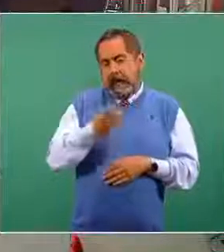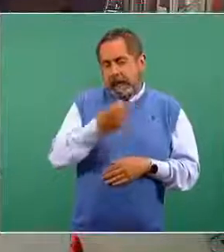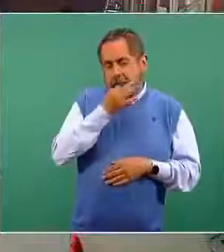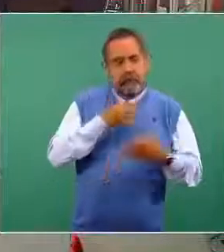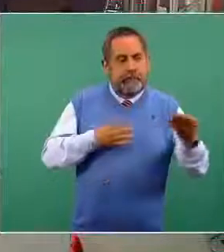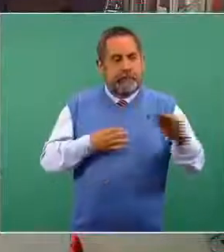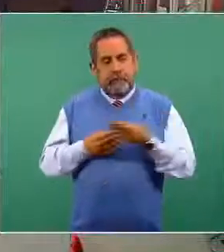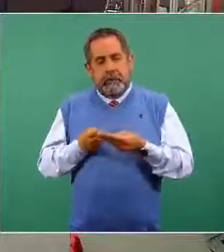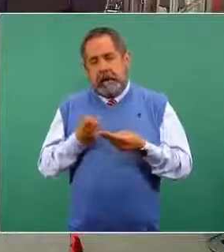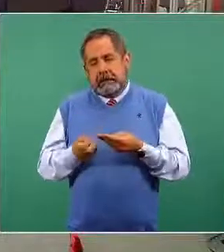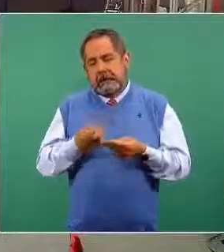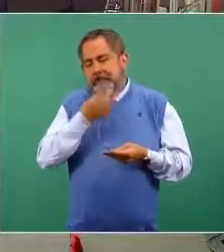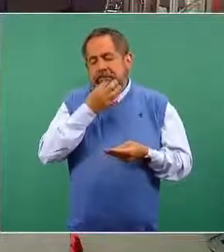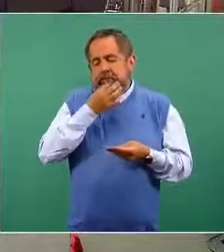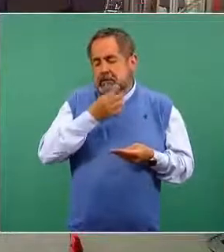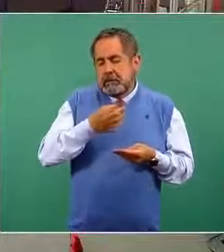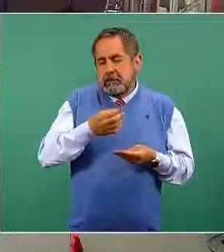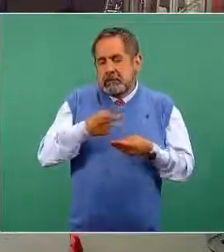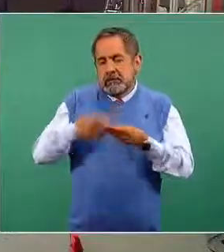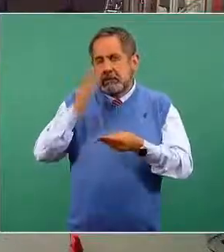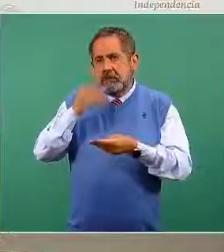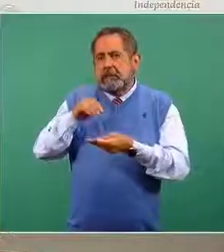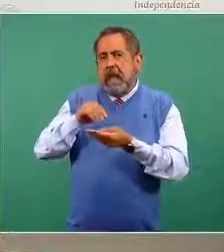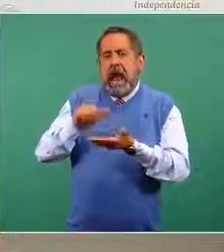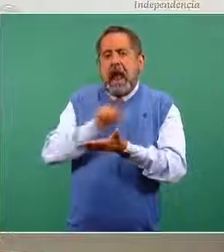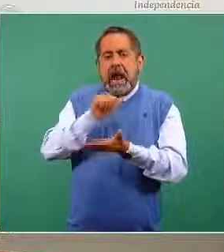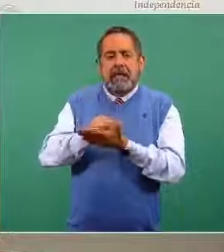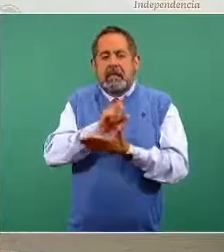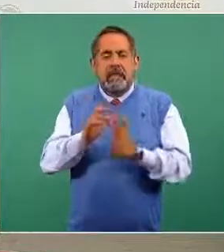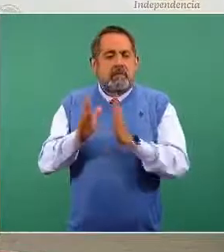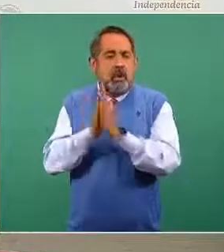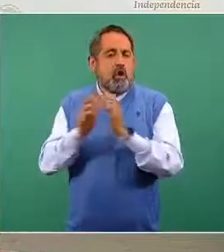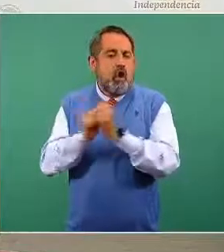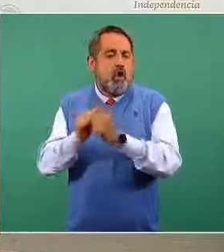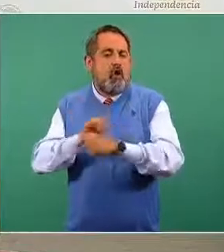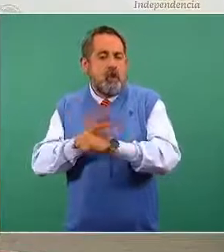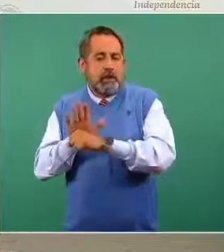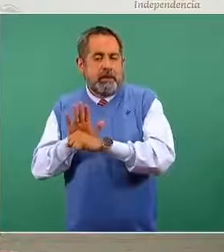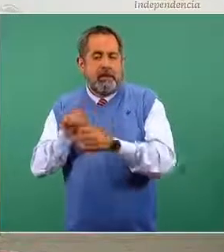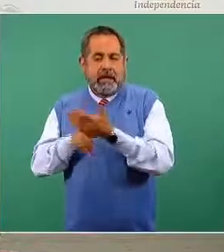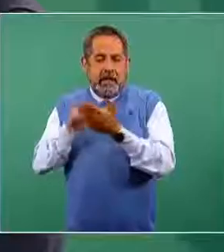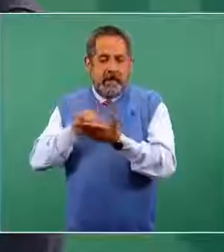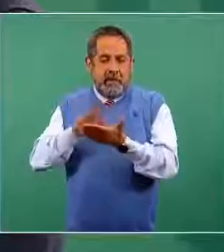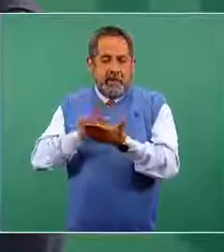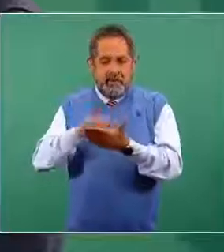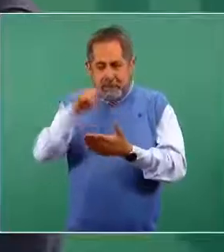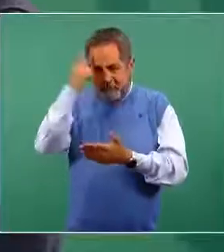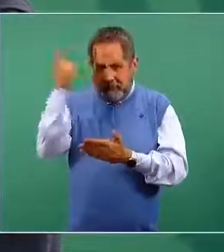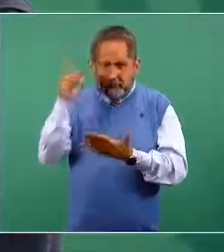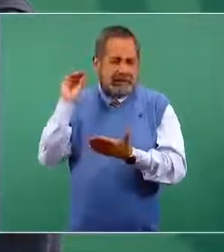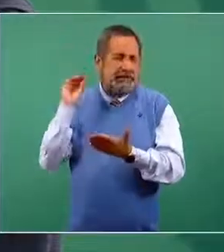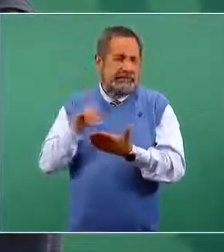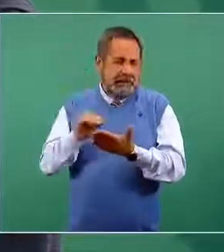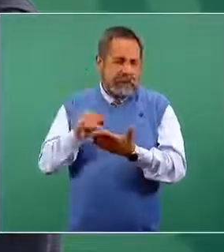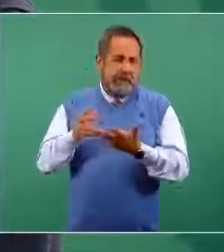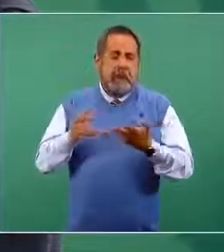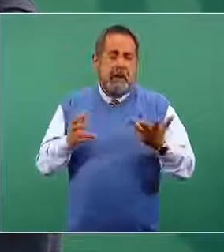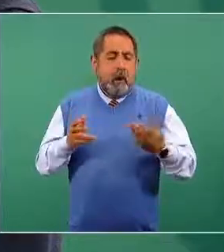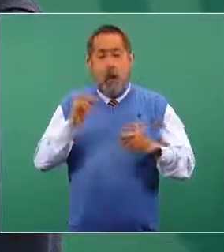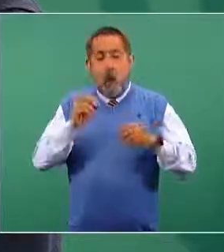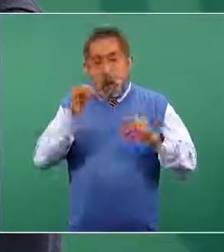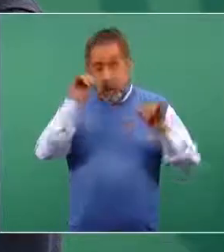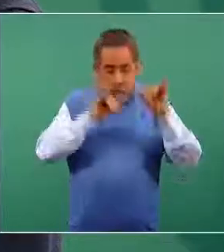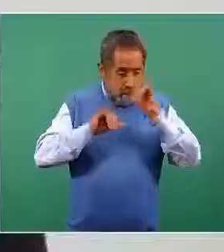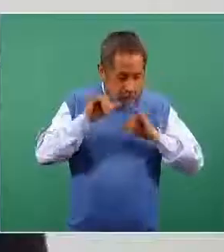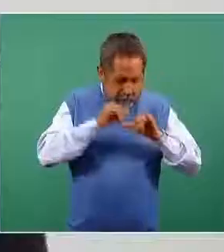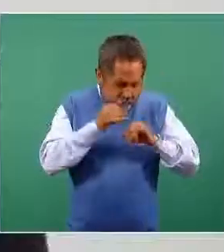y por lo tanto, los que fueron en su momento identificados con la sospecha de haber fallecido por COVID, o ya inclusive con una prueba de